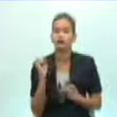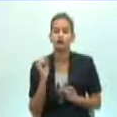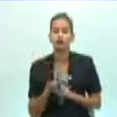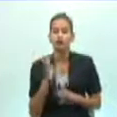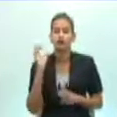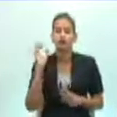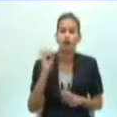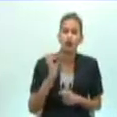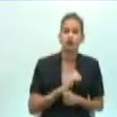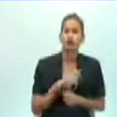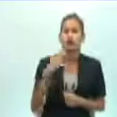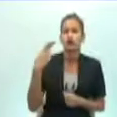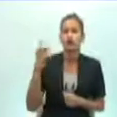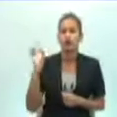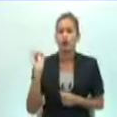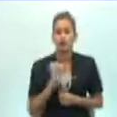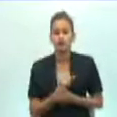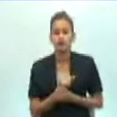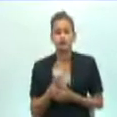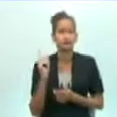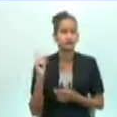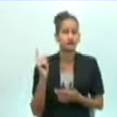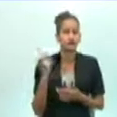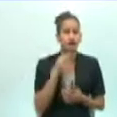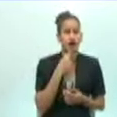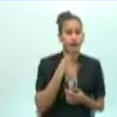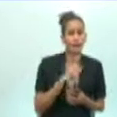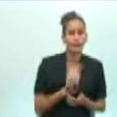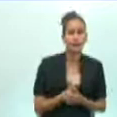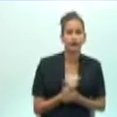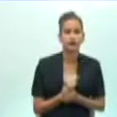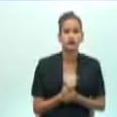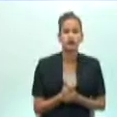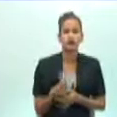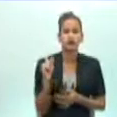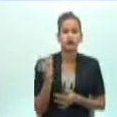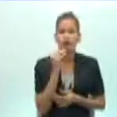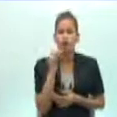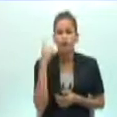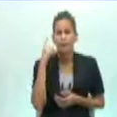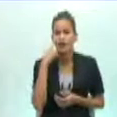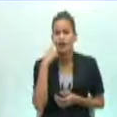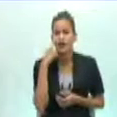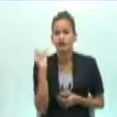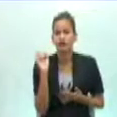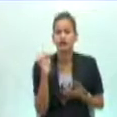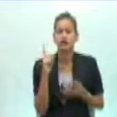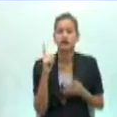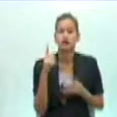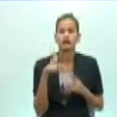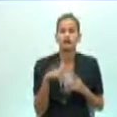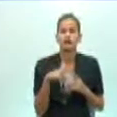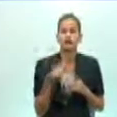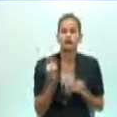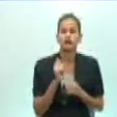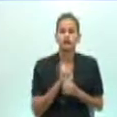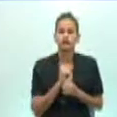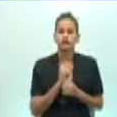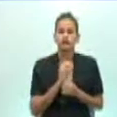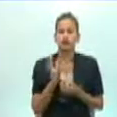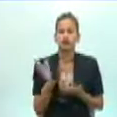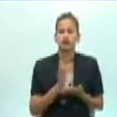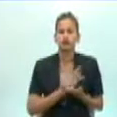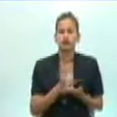notas pueden encontrarlas en su libro de texto de español. Vamos entonces a proponerles